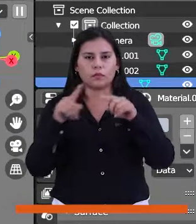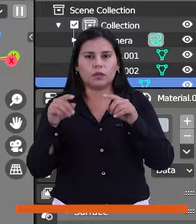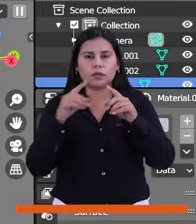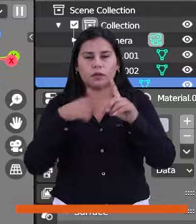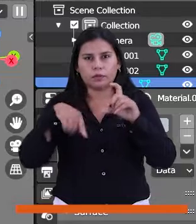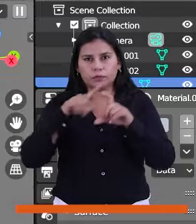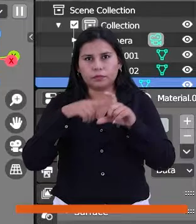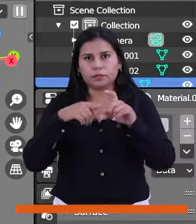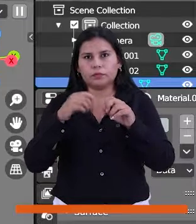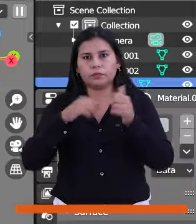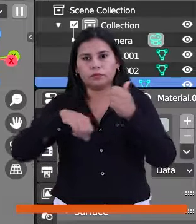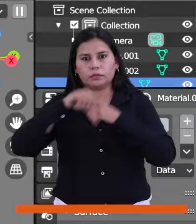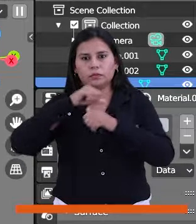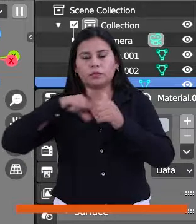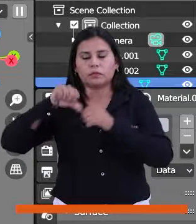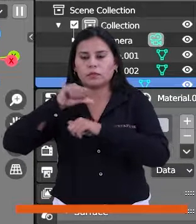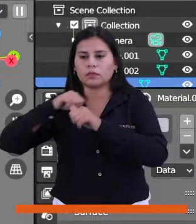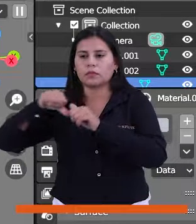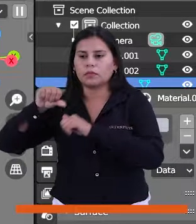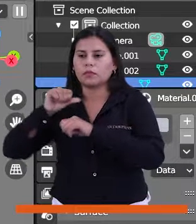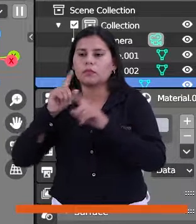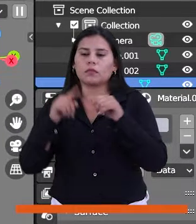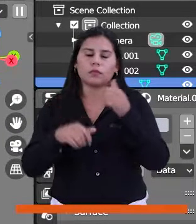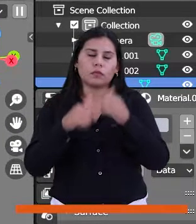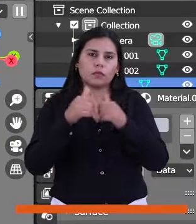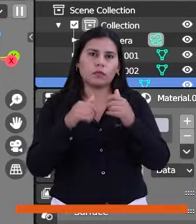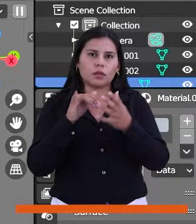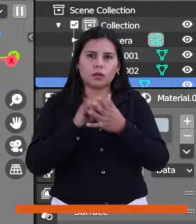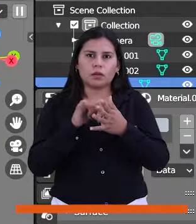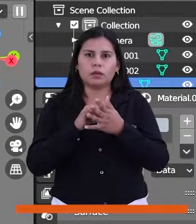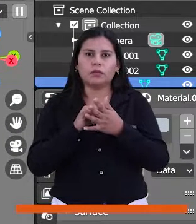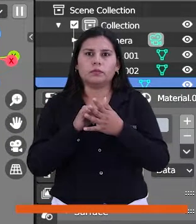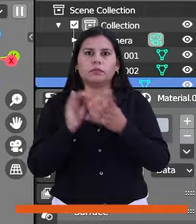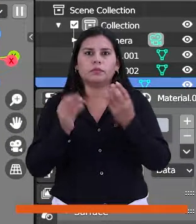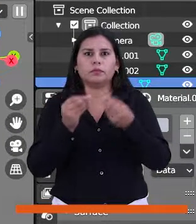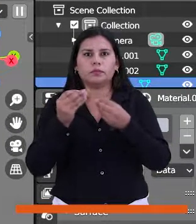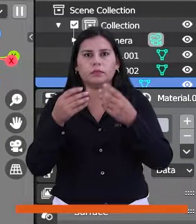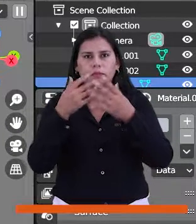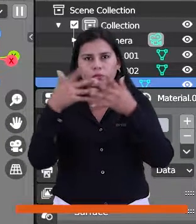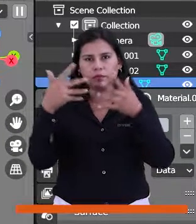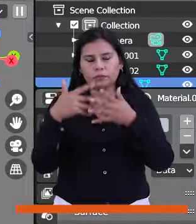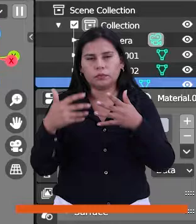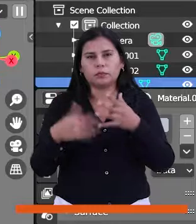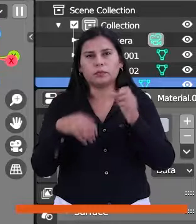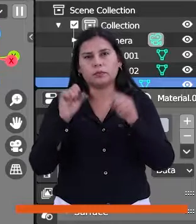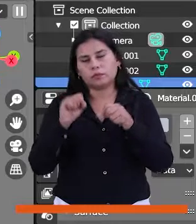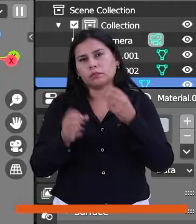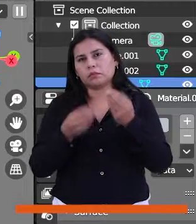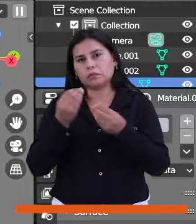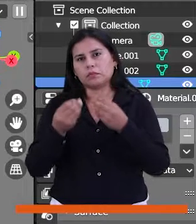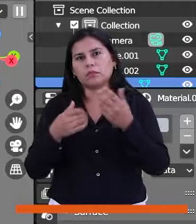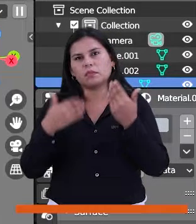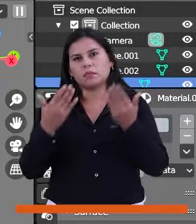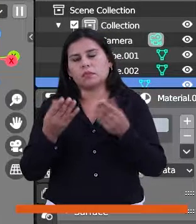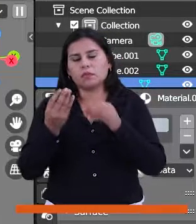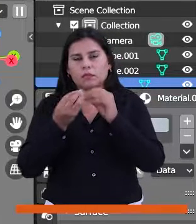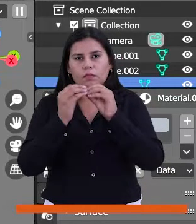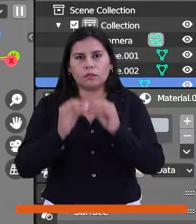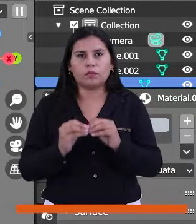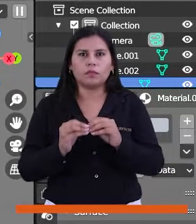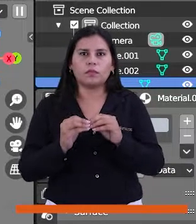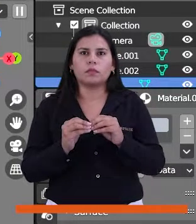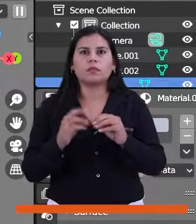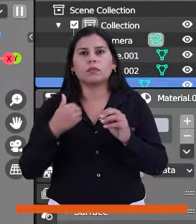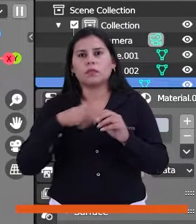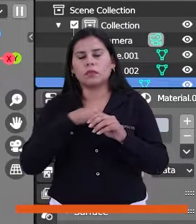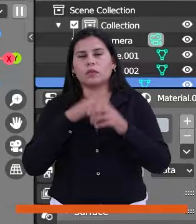alguna de estas caras cambiar la orientación de donde está esa textura, bien lo puedo hacer de la siguiente forma.